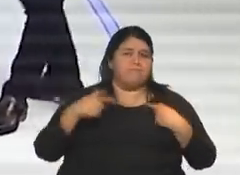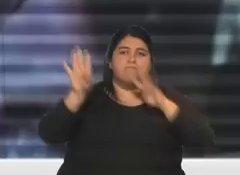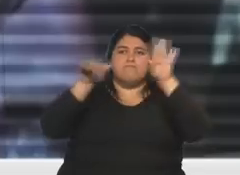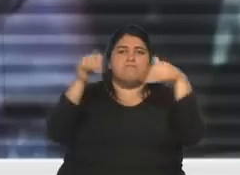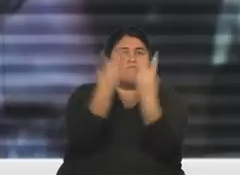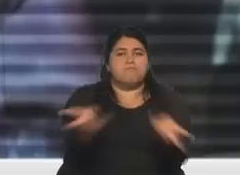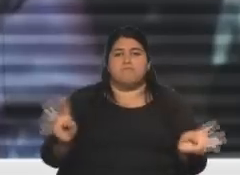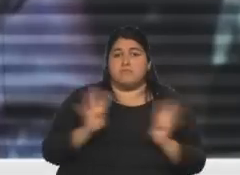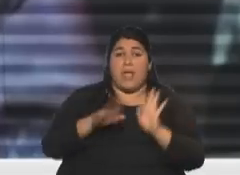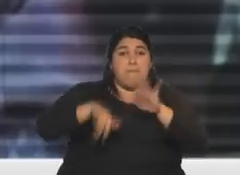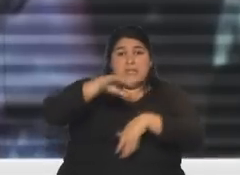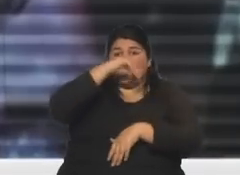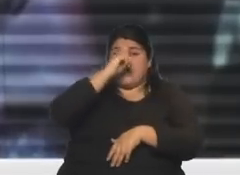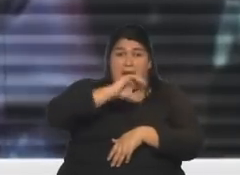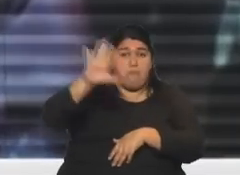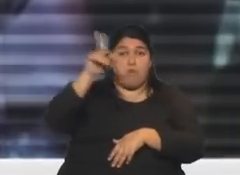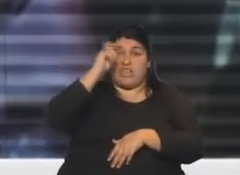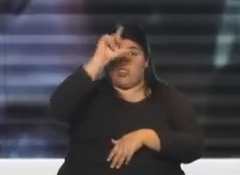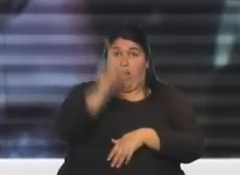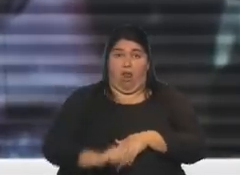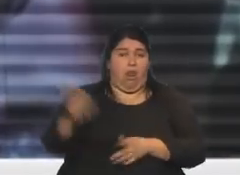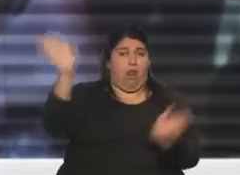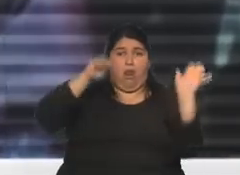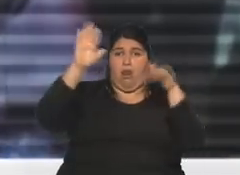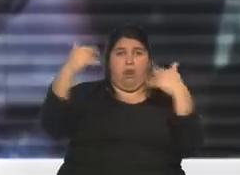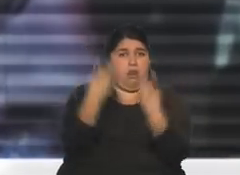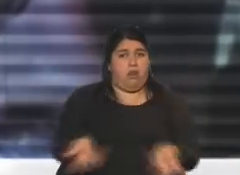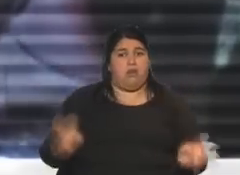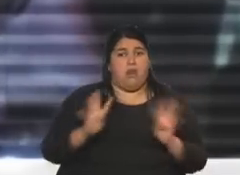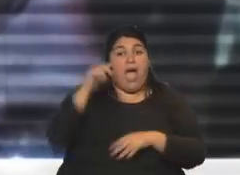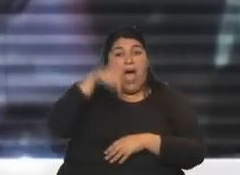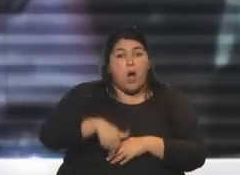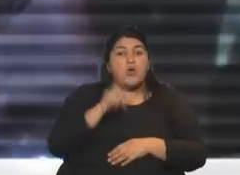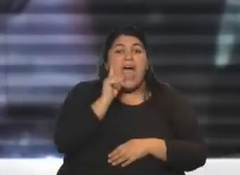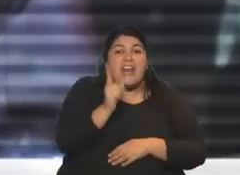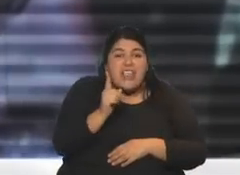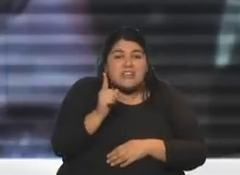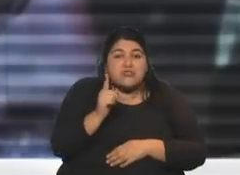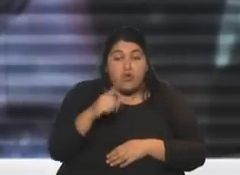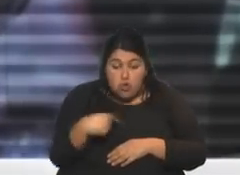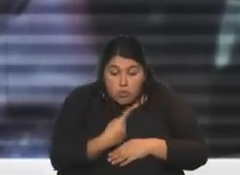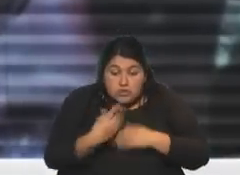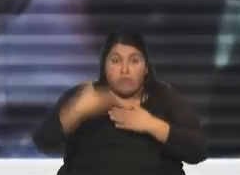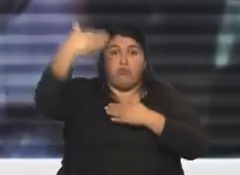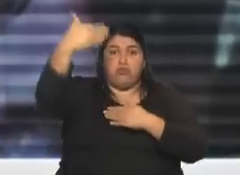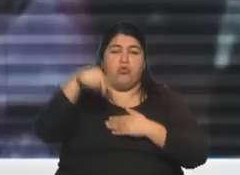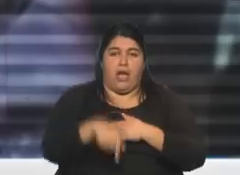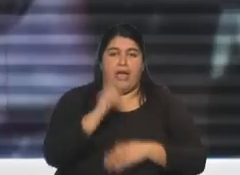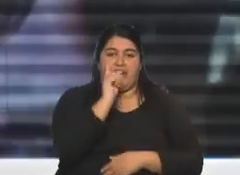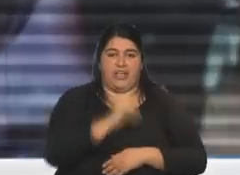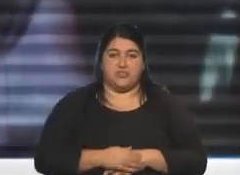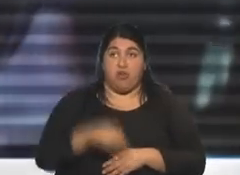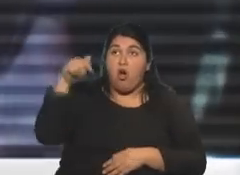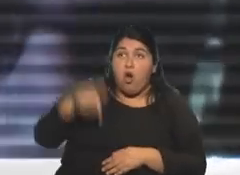dale. Sobre todo del campo nacional. Estamos poniendo en riesgo todo nuestro futuro. Esto que el mundo nos